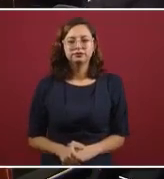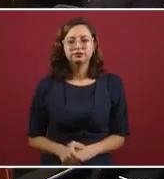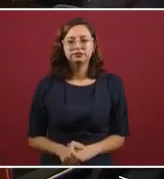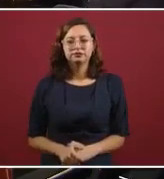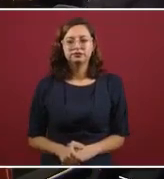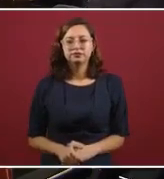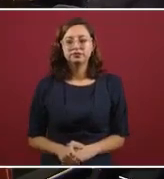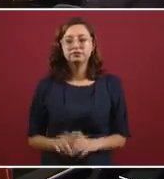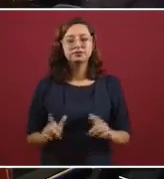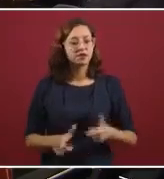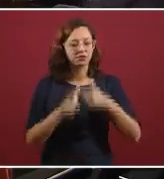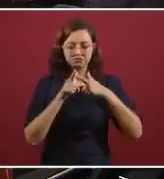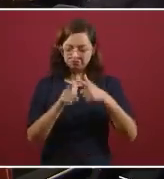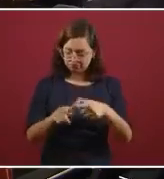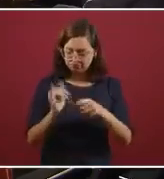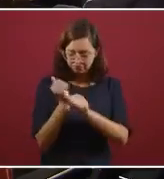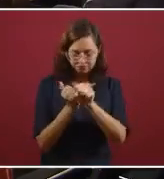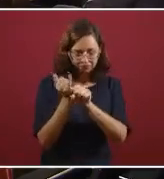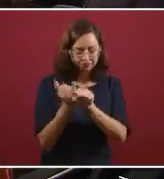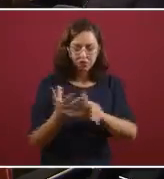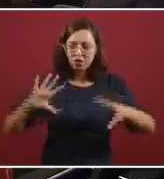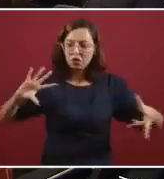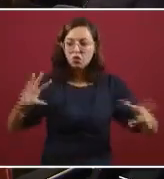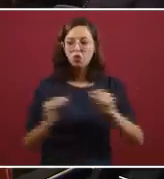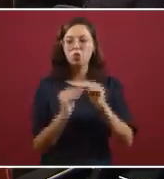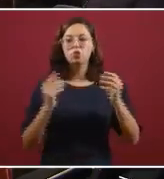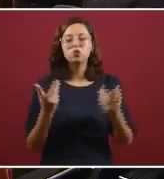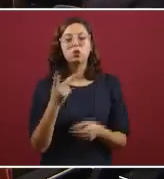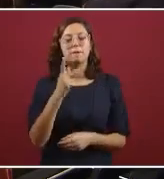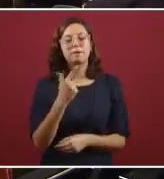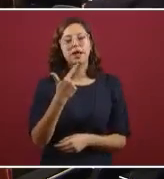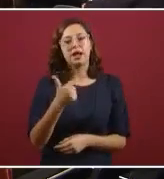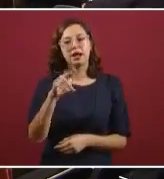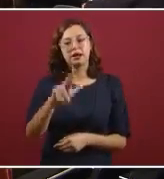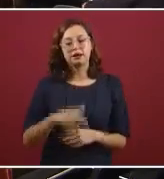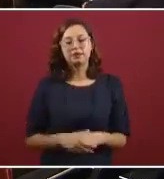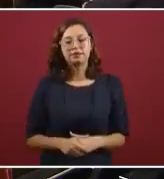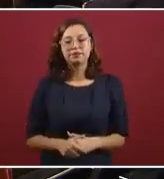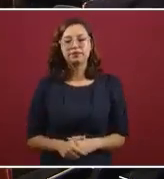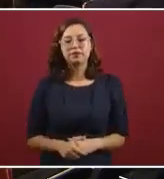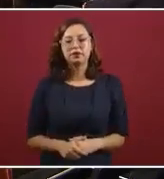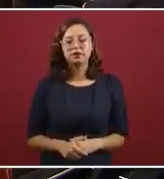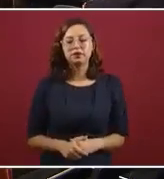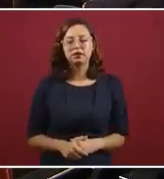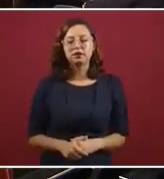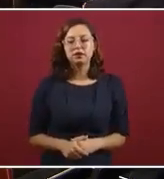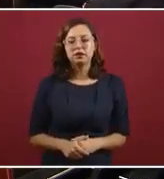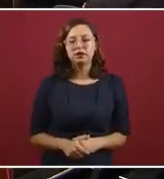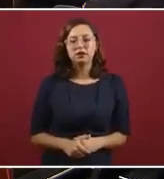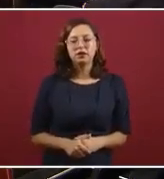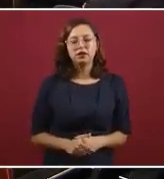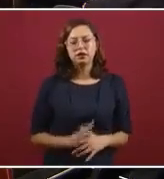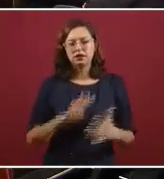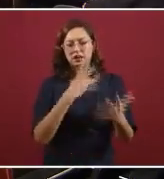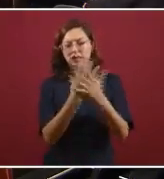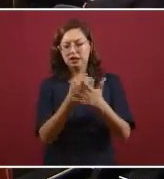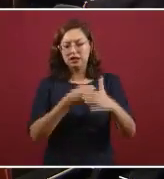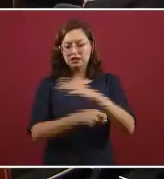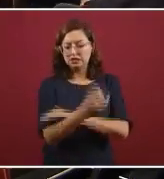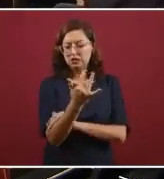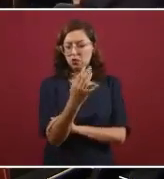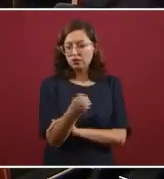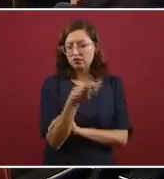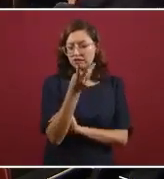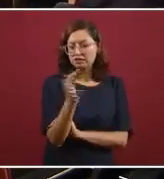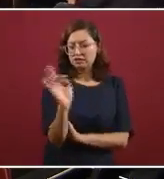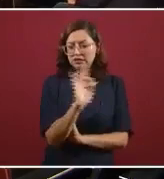Seguirá toda la investigación con todo el aparato de la PGR. Secretario, de estas 53 personas que permanecen detenidas, dice que 50 podrían caer en